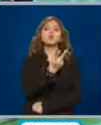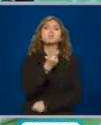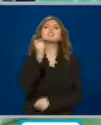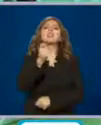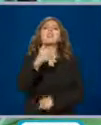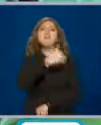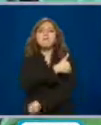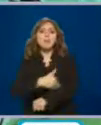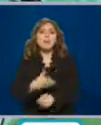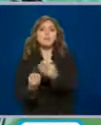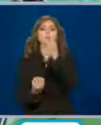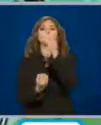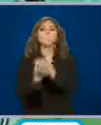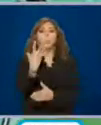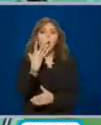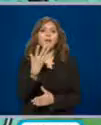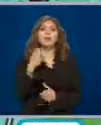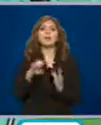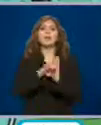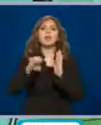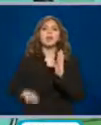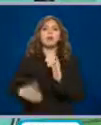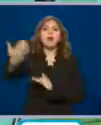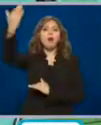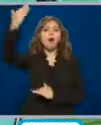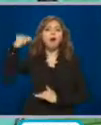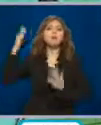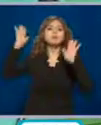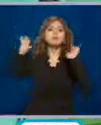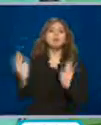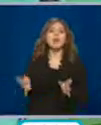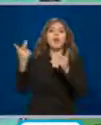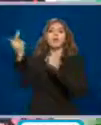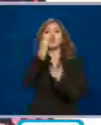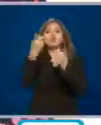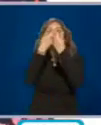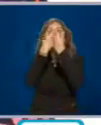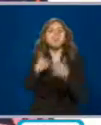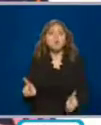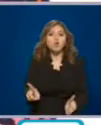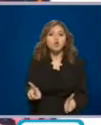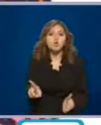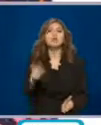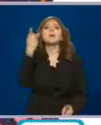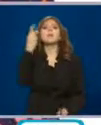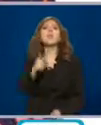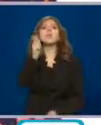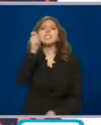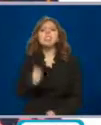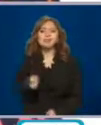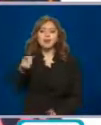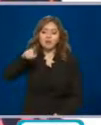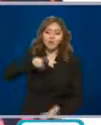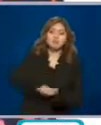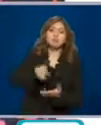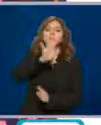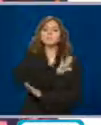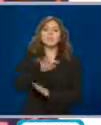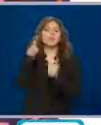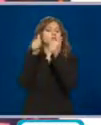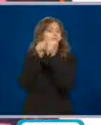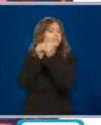familias, que va a tener mucho que ver el hecho de que ellos ya hayan pasado por este divorcio emocional, es decir, que ya emocionalmente estén completamente